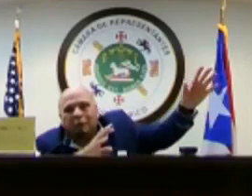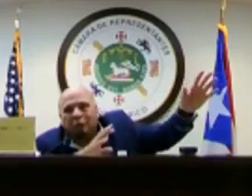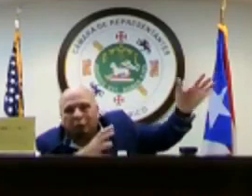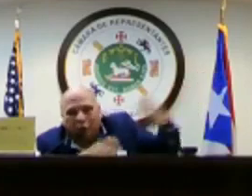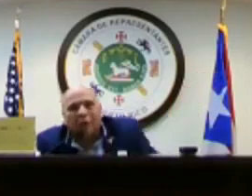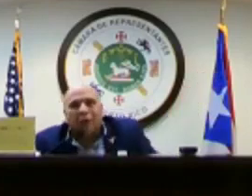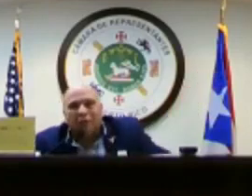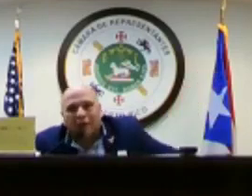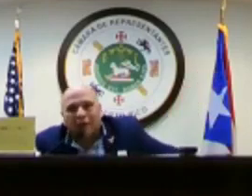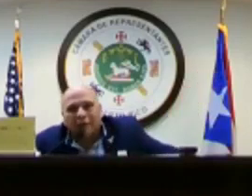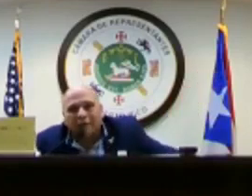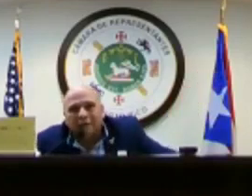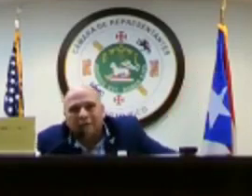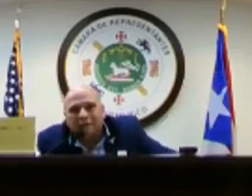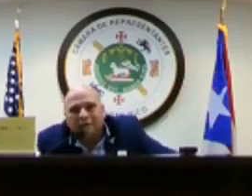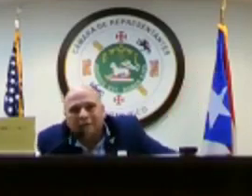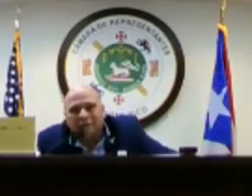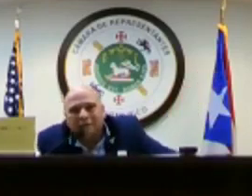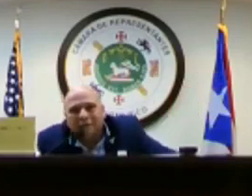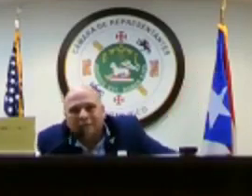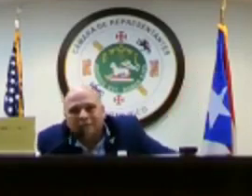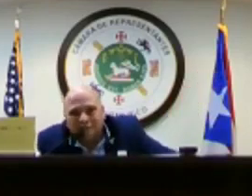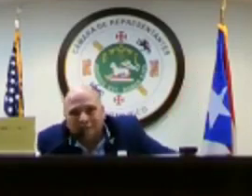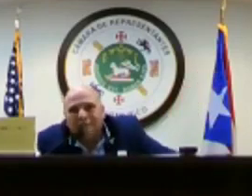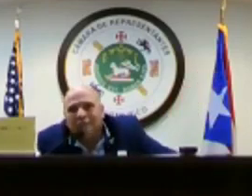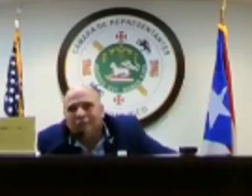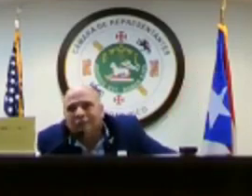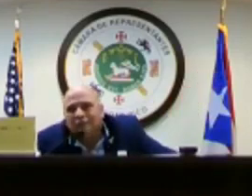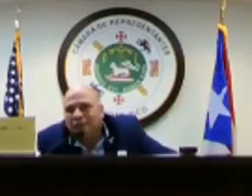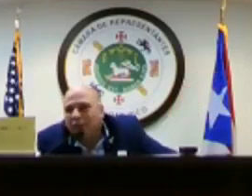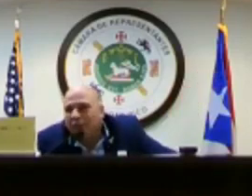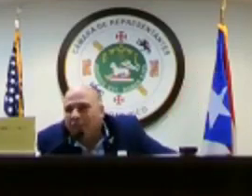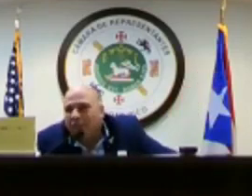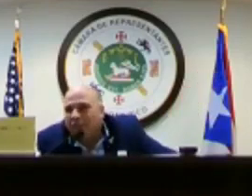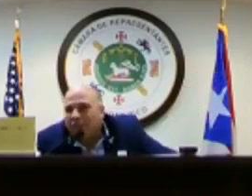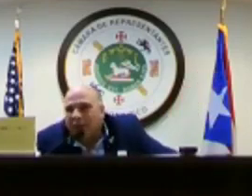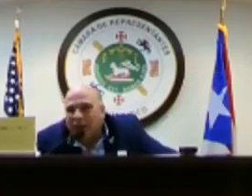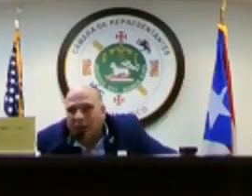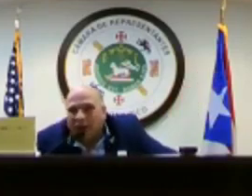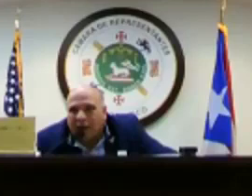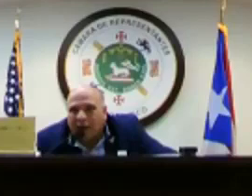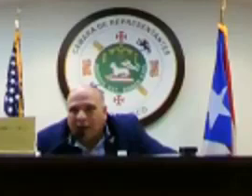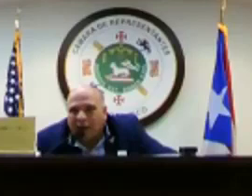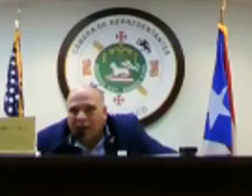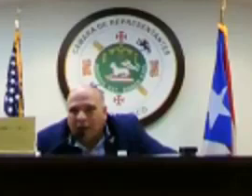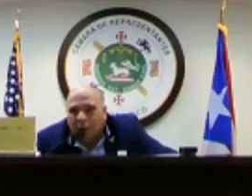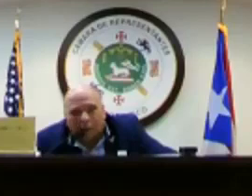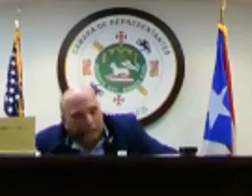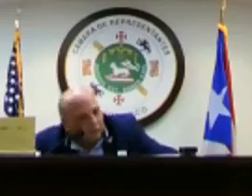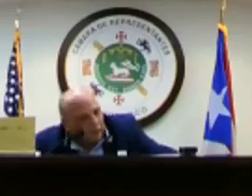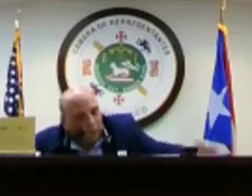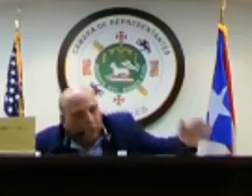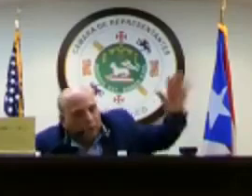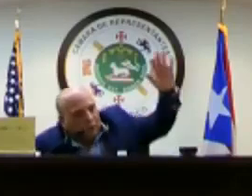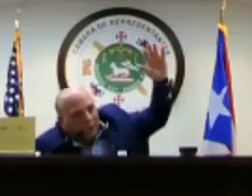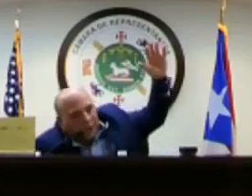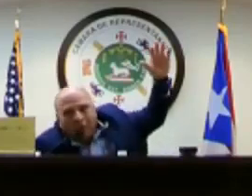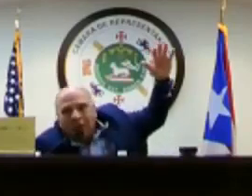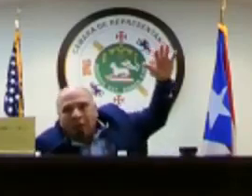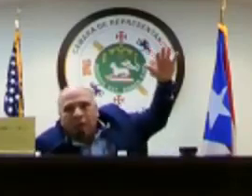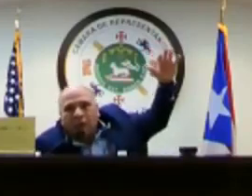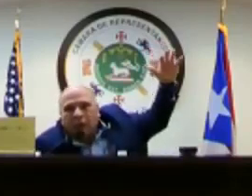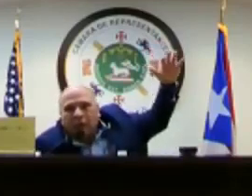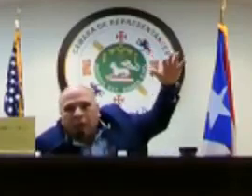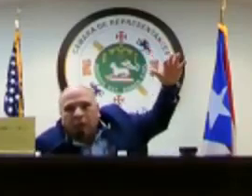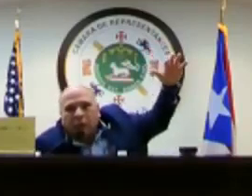extraordinario, no deben colapsar. Eso es correcto. Y que ustedes salió por ahí una primera